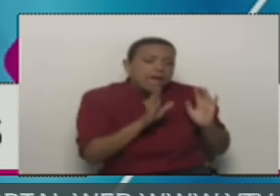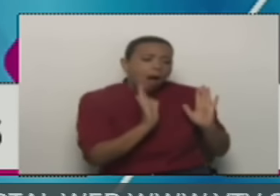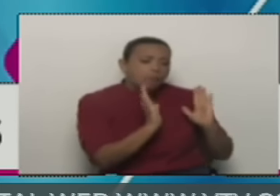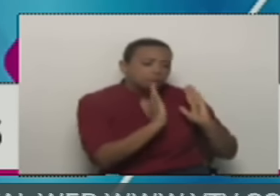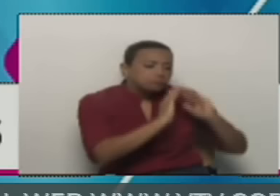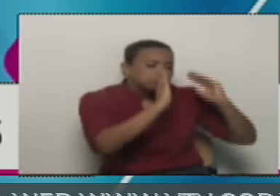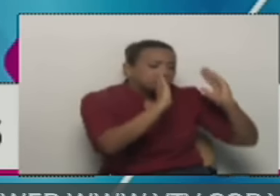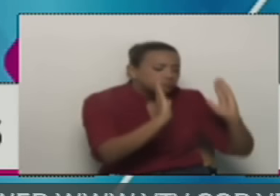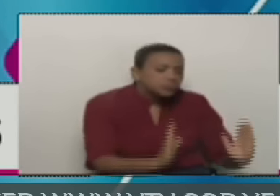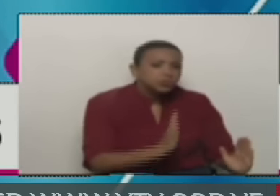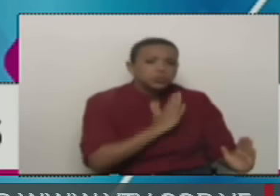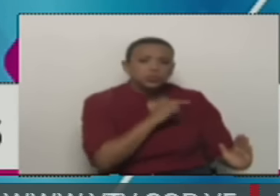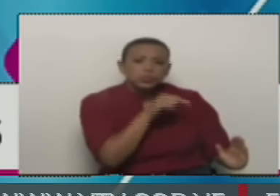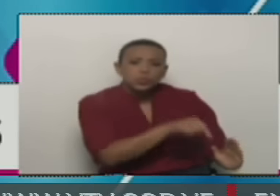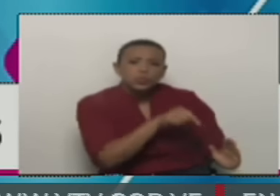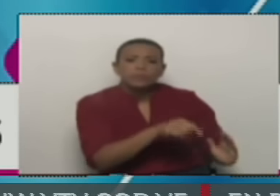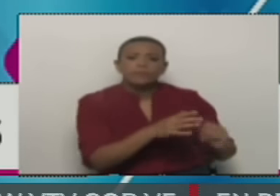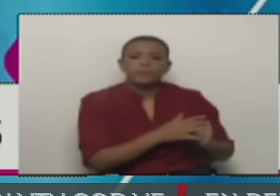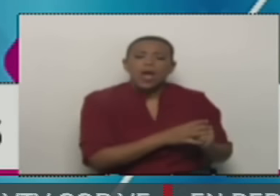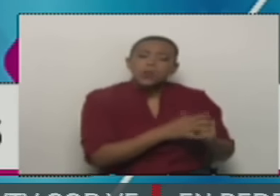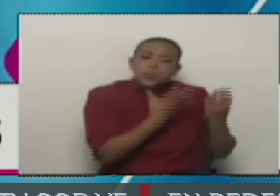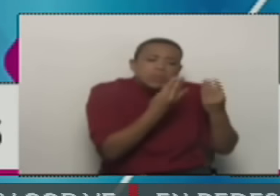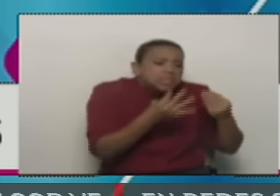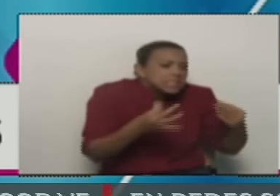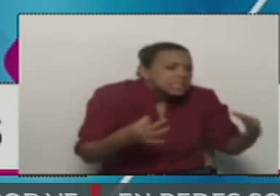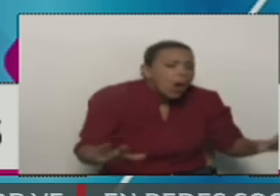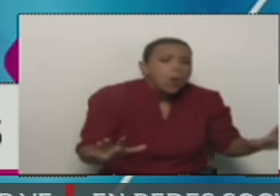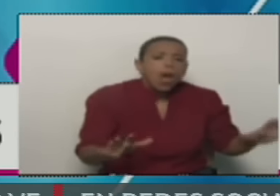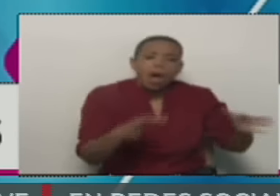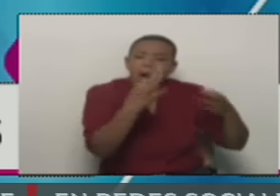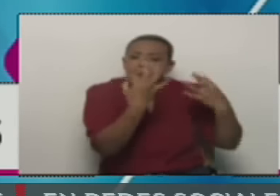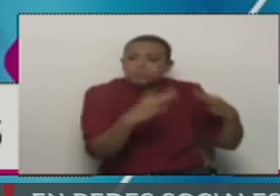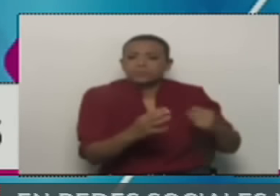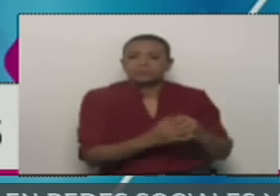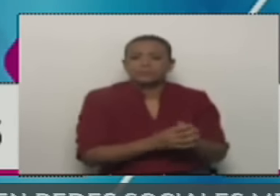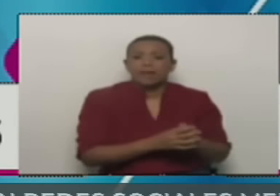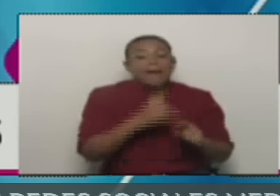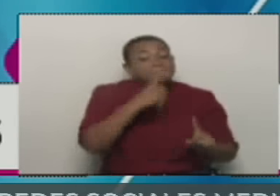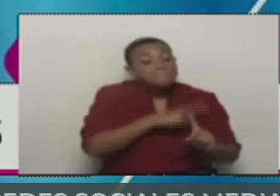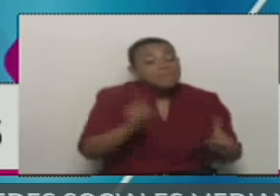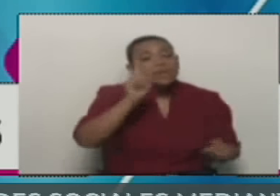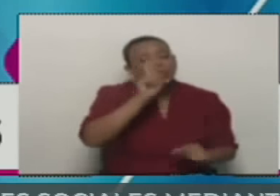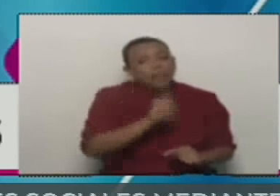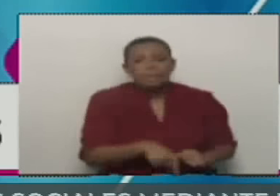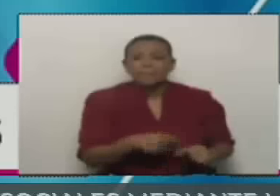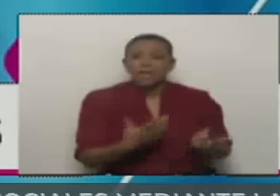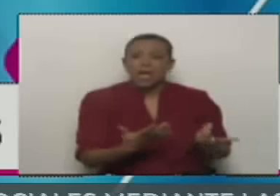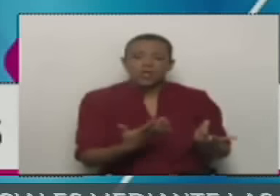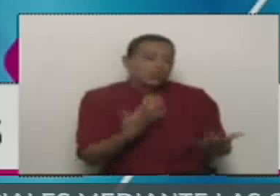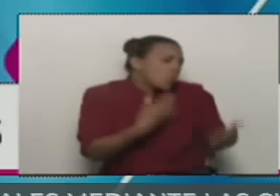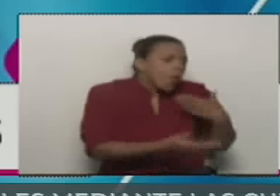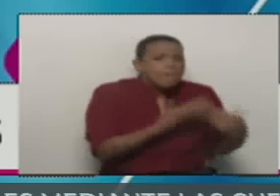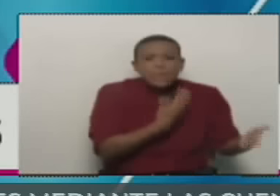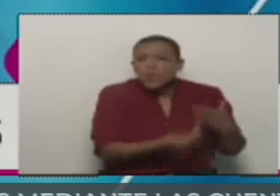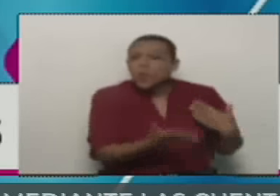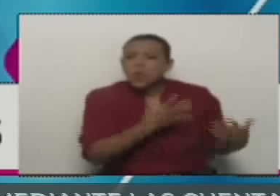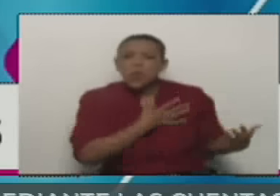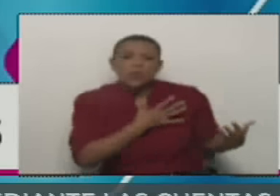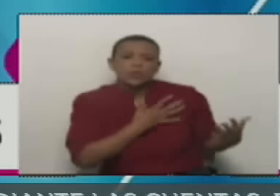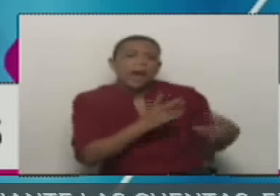pequeños, con una armonía con la naturaleza. Pero también no nos importa,